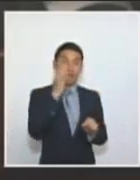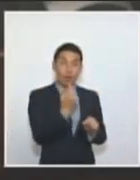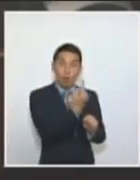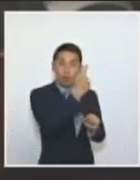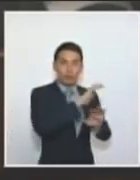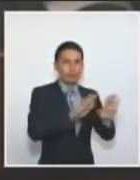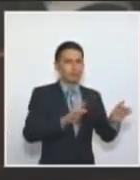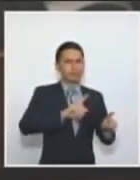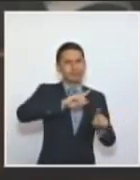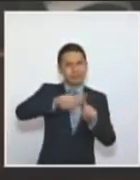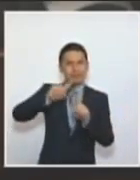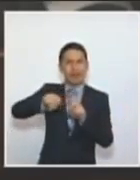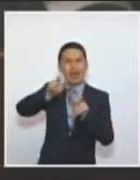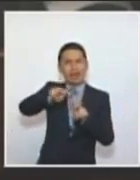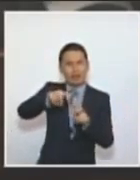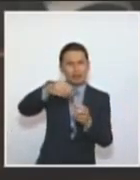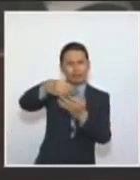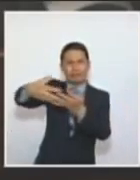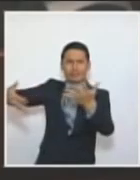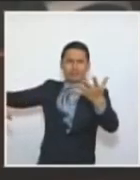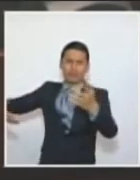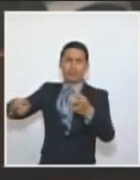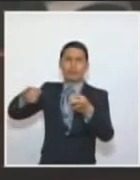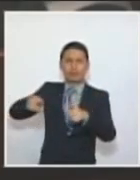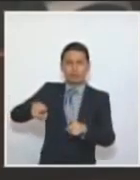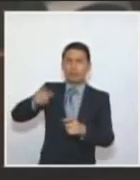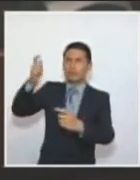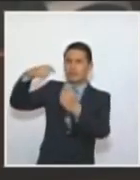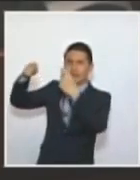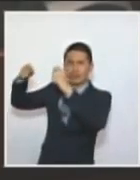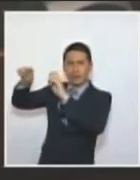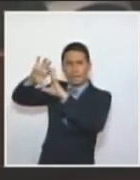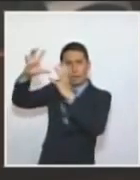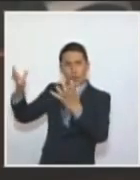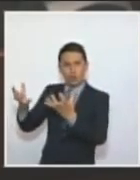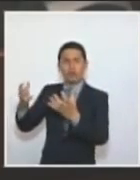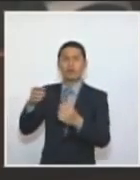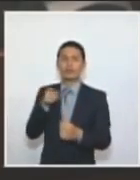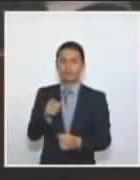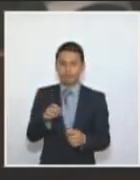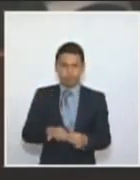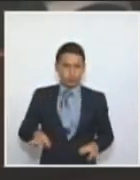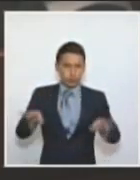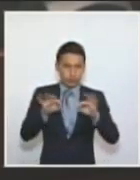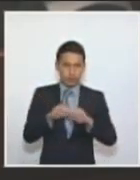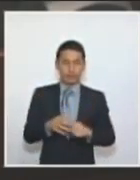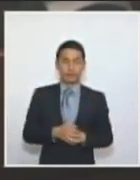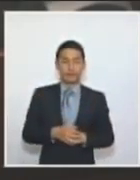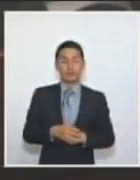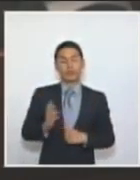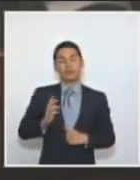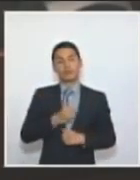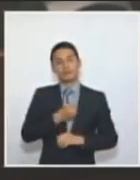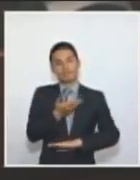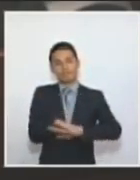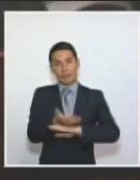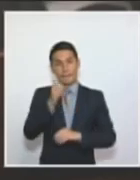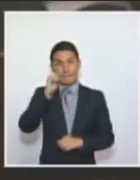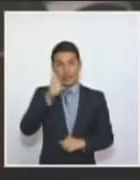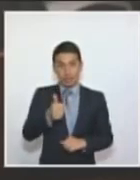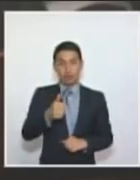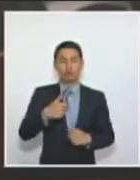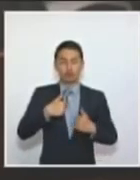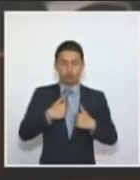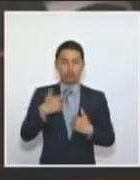con vocación exportadora. Y allí, yo creo, presidente, nosotros vamos a traer mañana una propuesta, la voy a traer